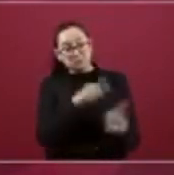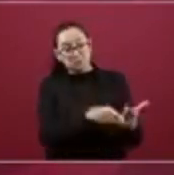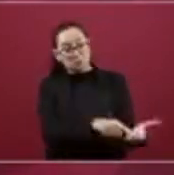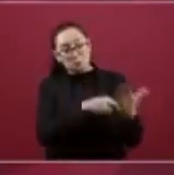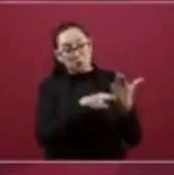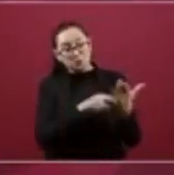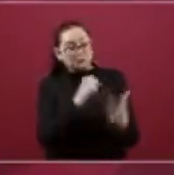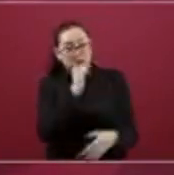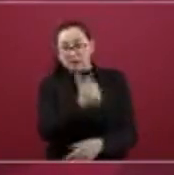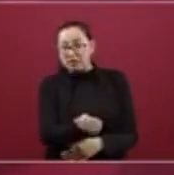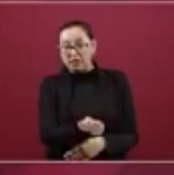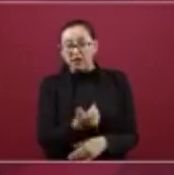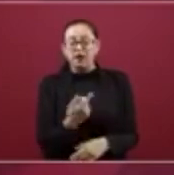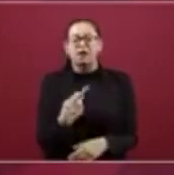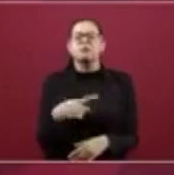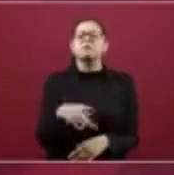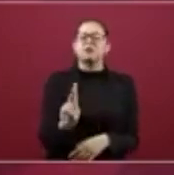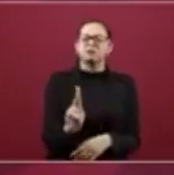cerramos